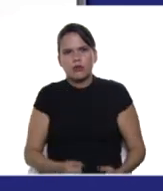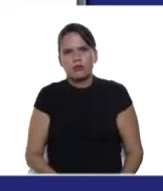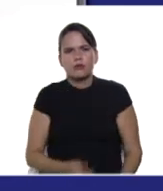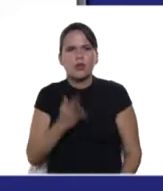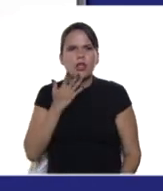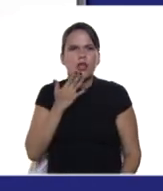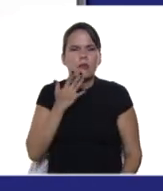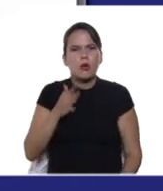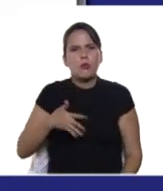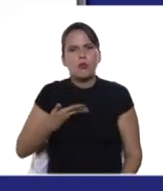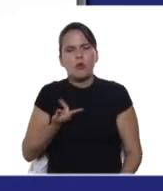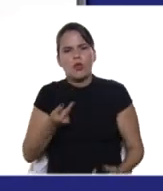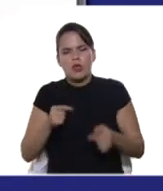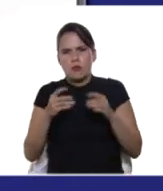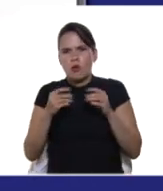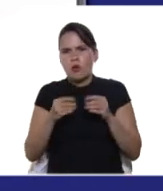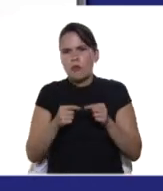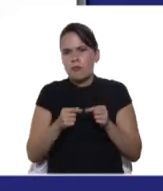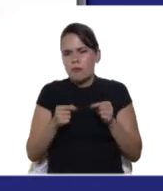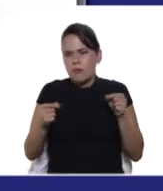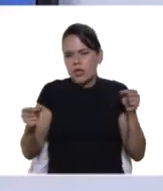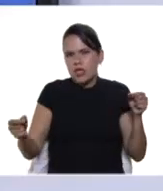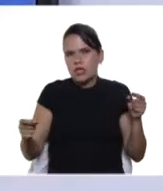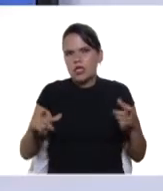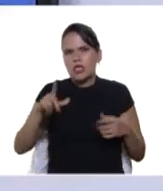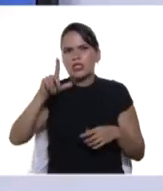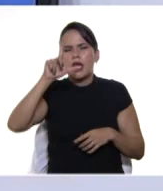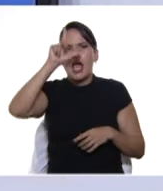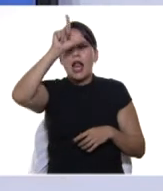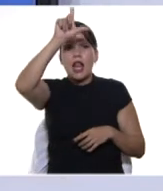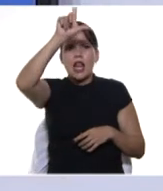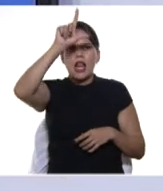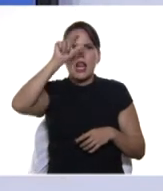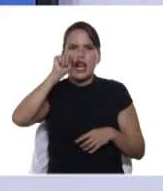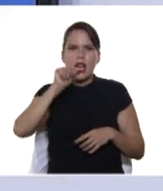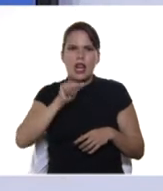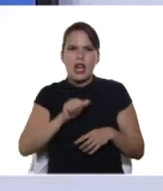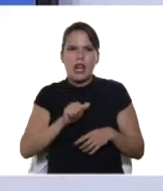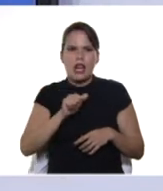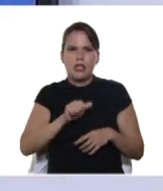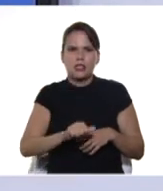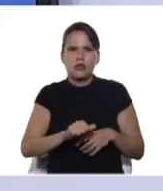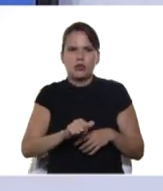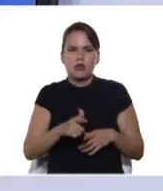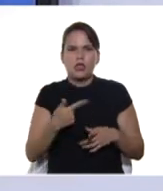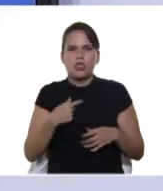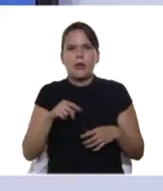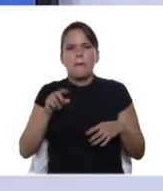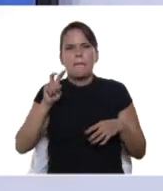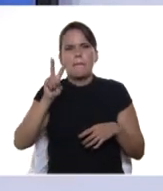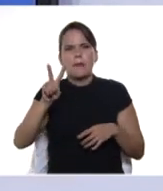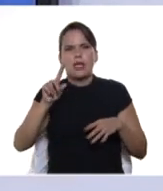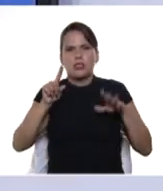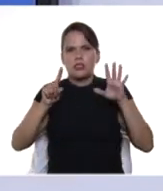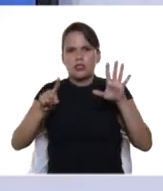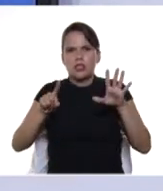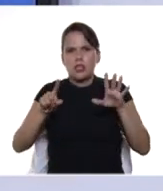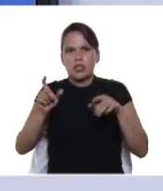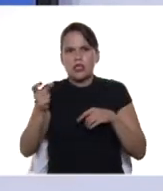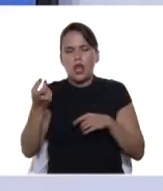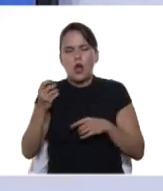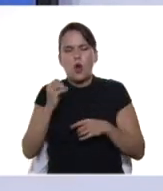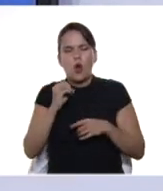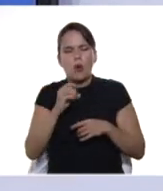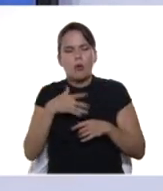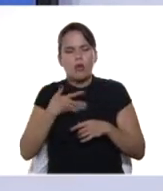ejemplo, podemos medir esa latitud desde 26 grados o también podemos mencionar menos 3